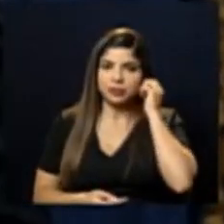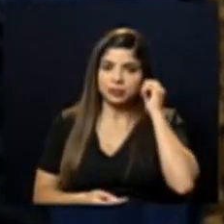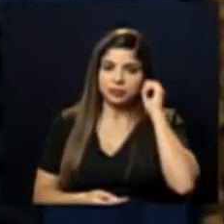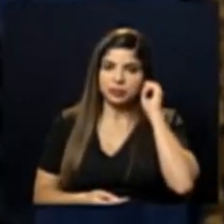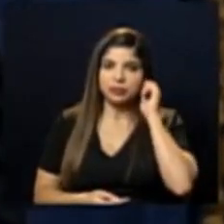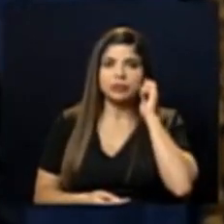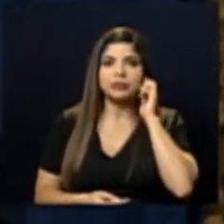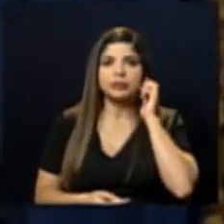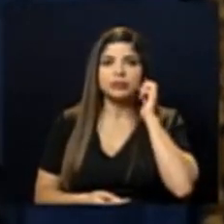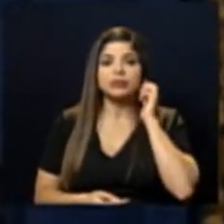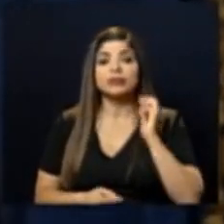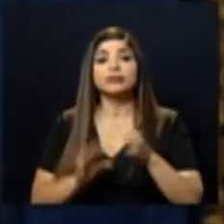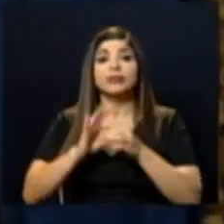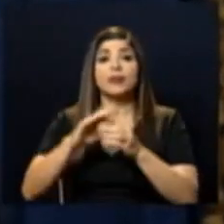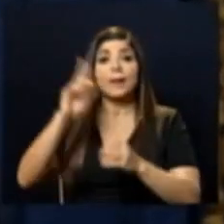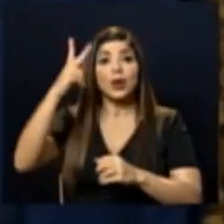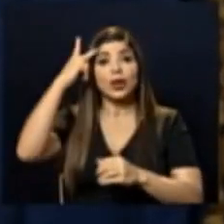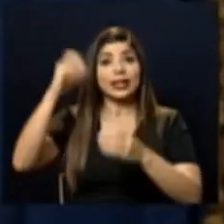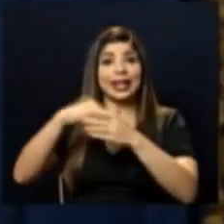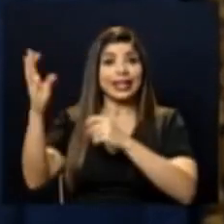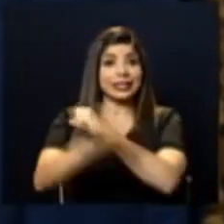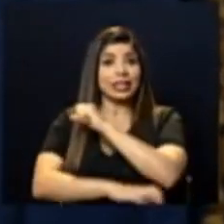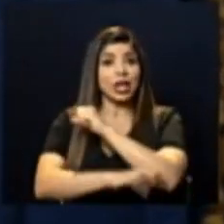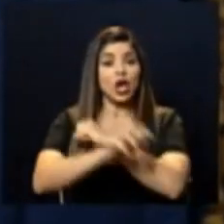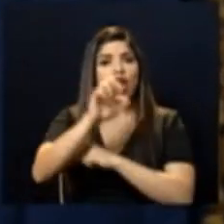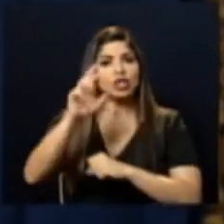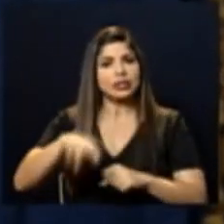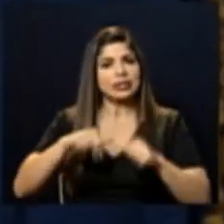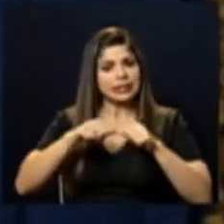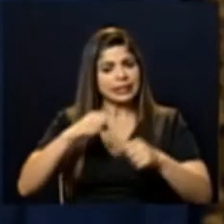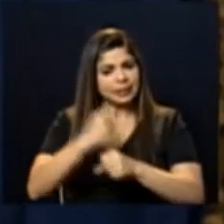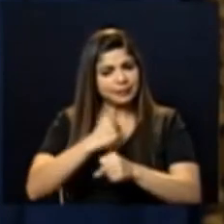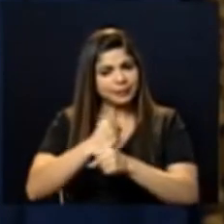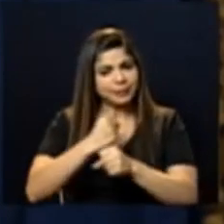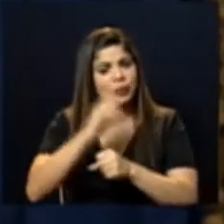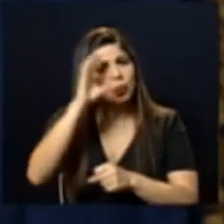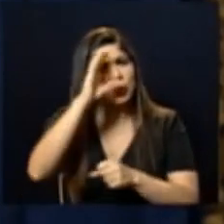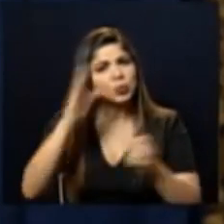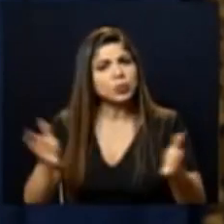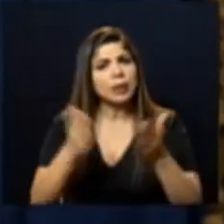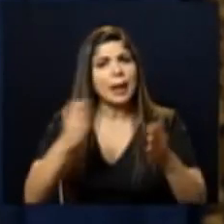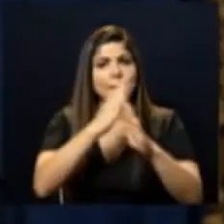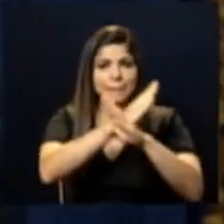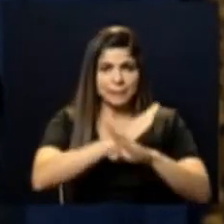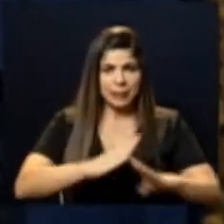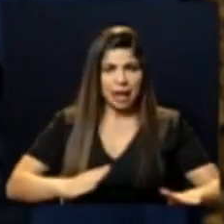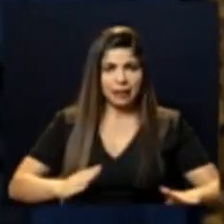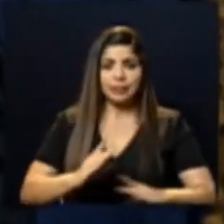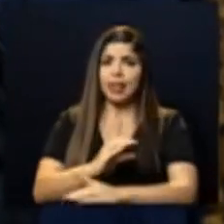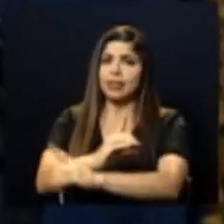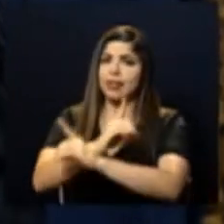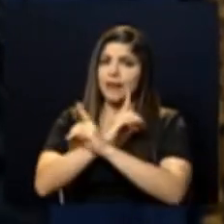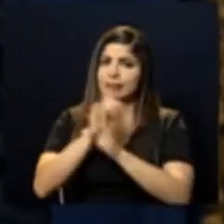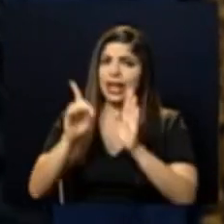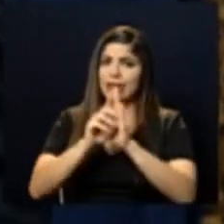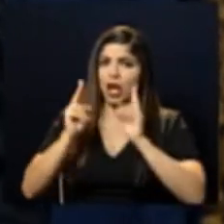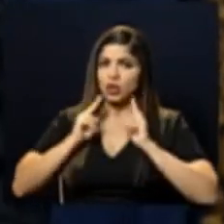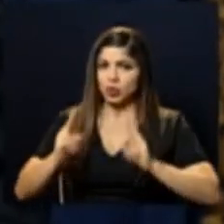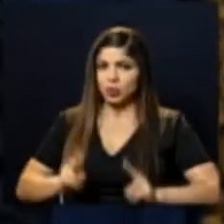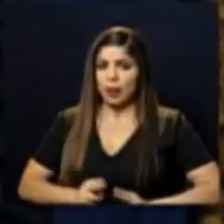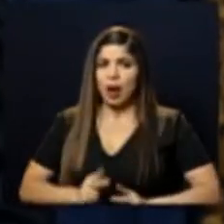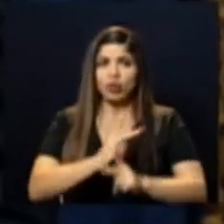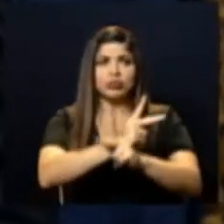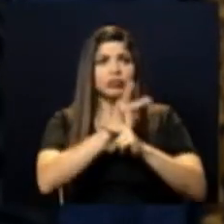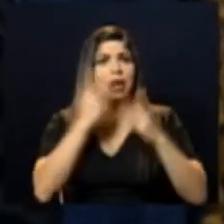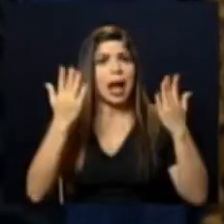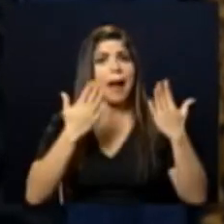En relación con la política exterior, Costa Rica mantendrá acciones en procura de la paz, la defensa de los derechos humanos, el ambiente y la